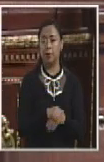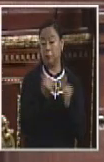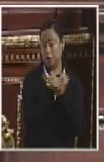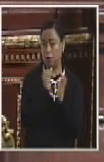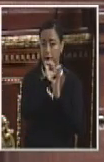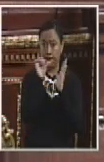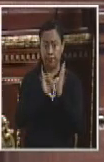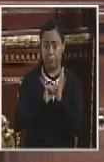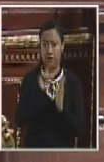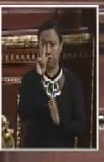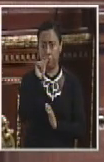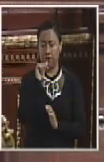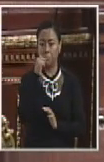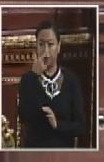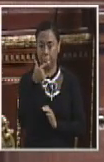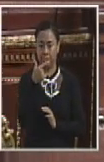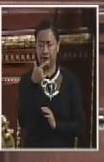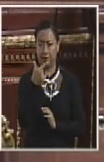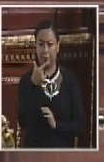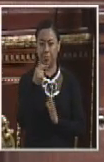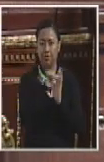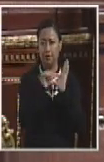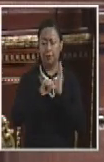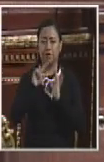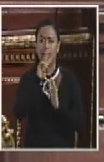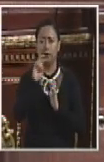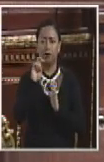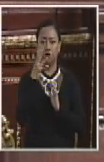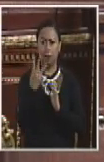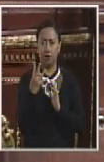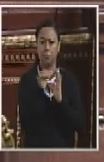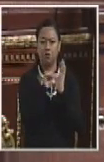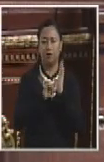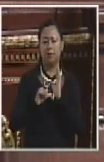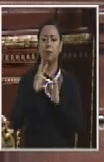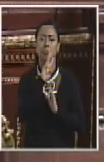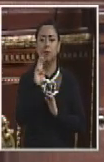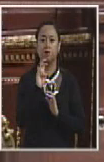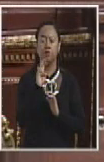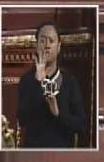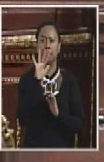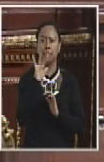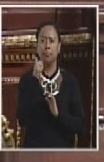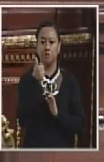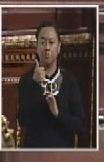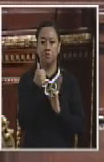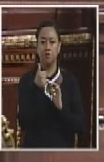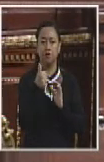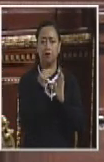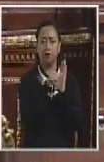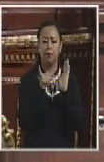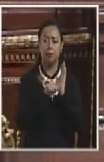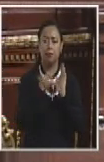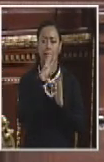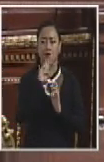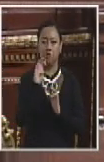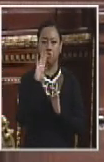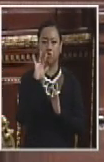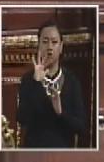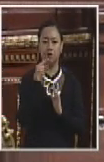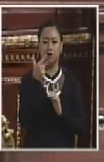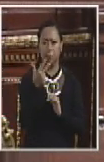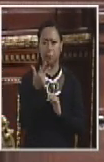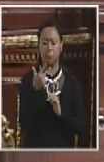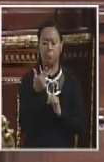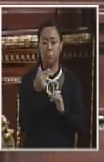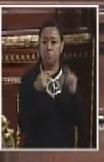como el artículo 77, artículo 204, artículo 356 y artículo